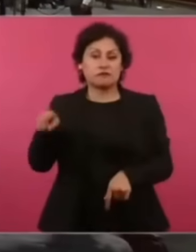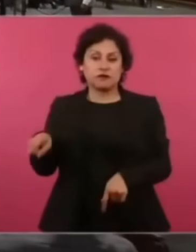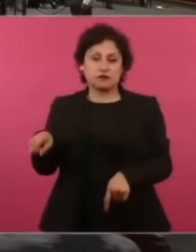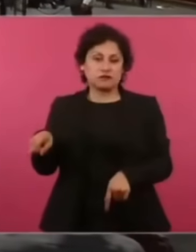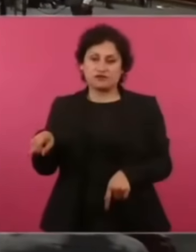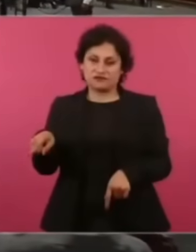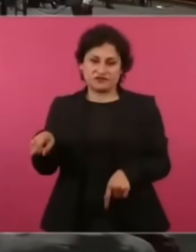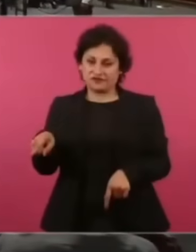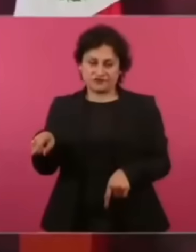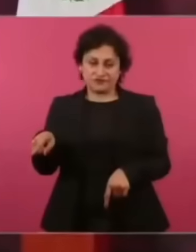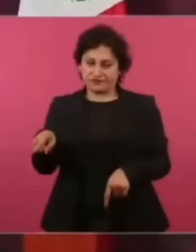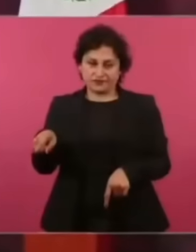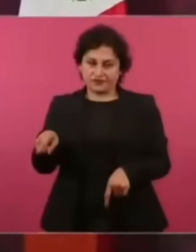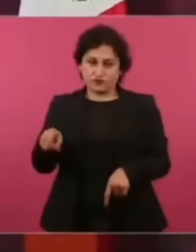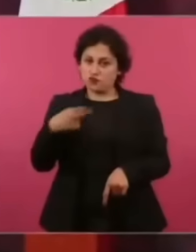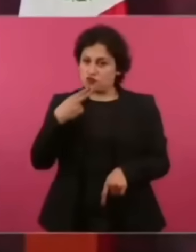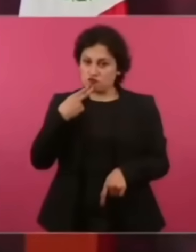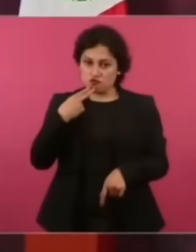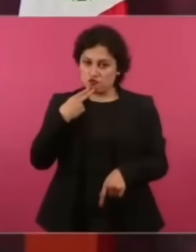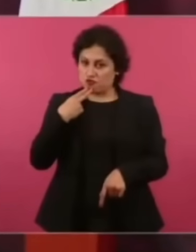dinero para